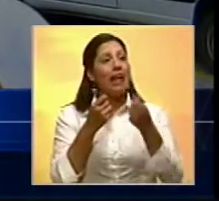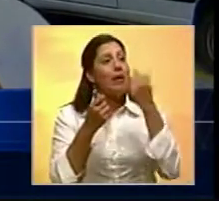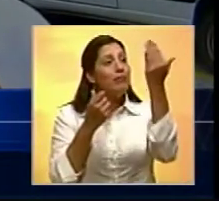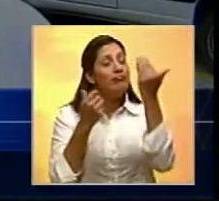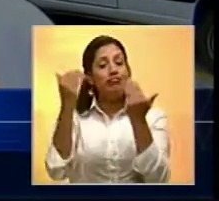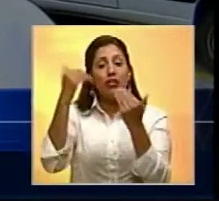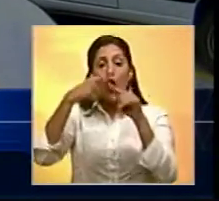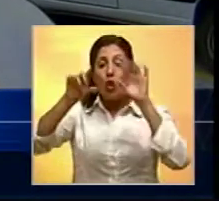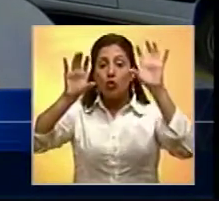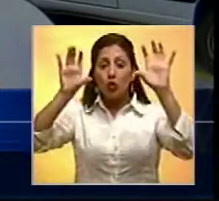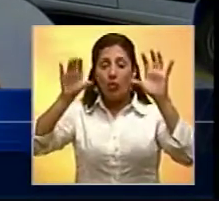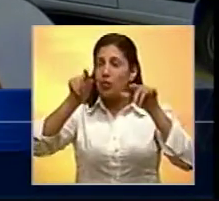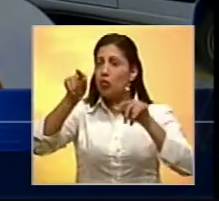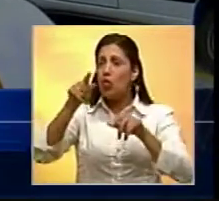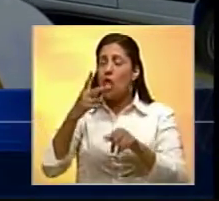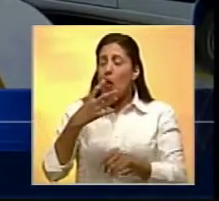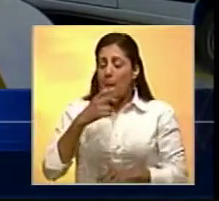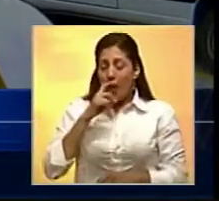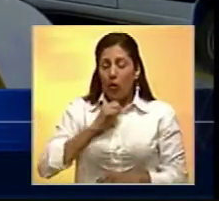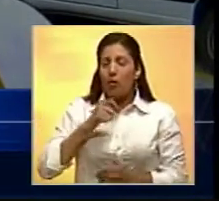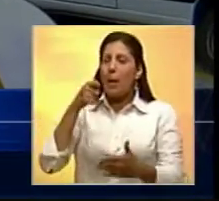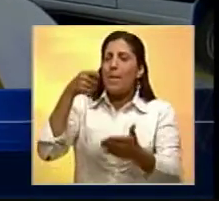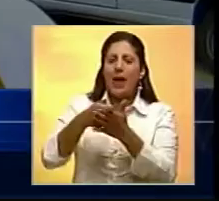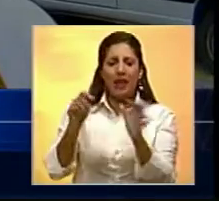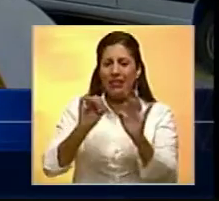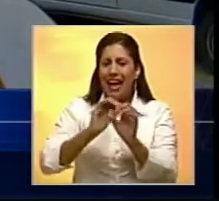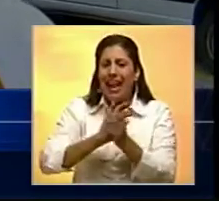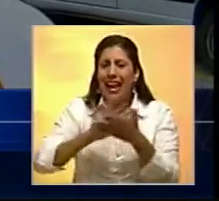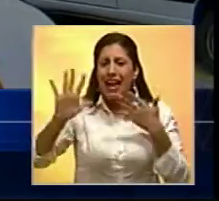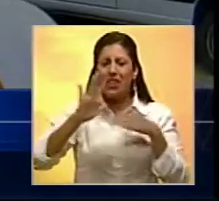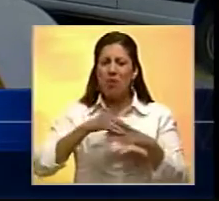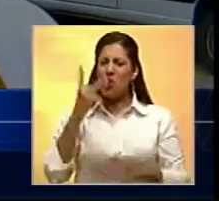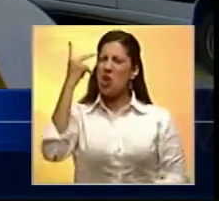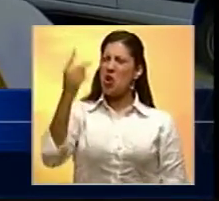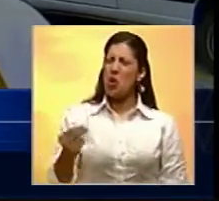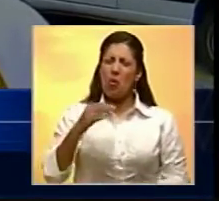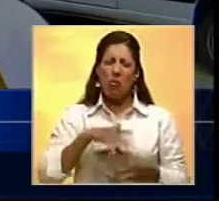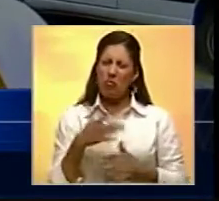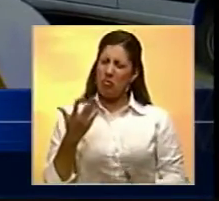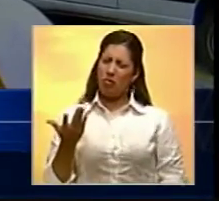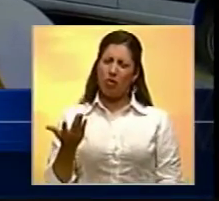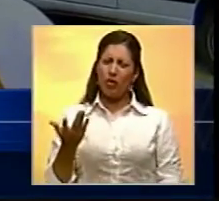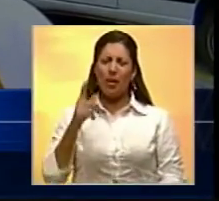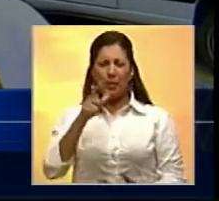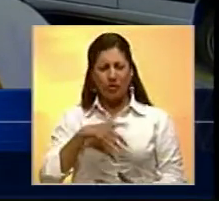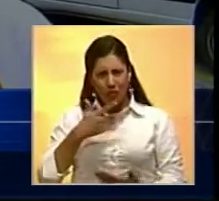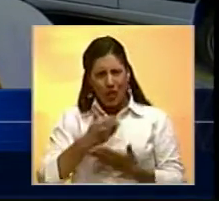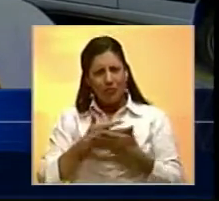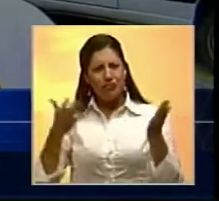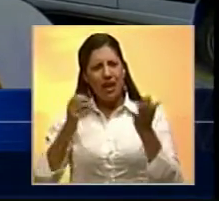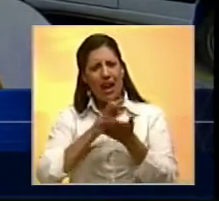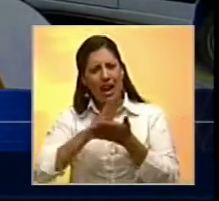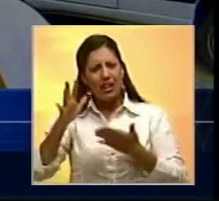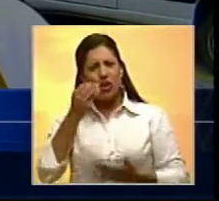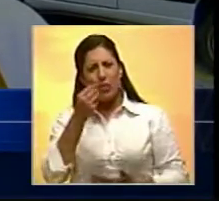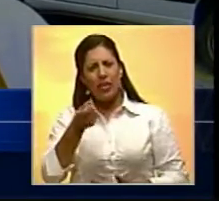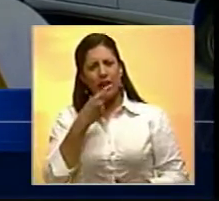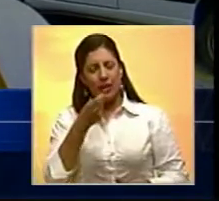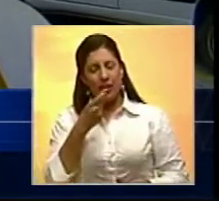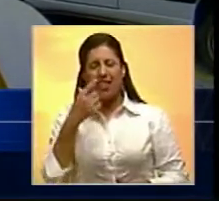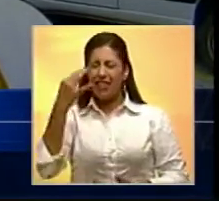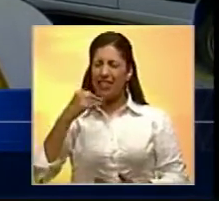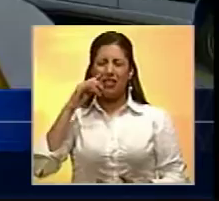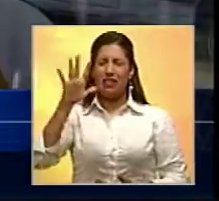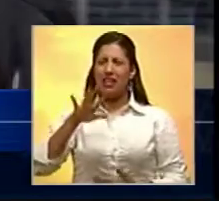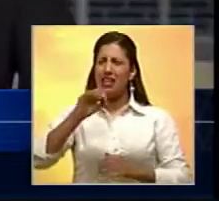otros países, ustedes no tienen nada que pagar por eso. ¿Por qué impiden que la gente pueda acceder a esa comida y a esa medicina? Eso